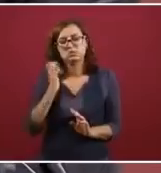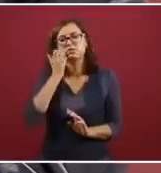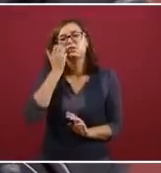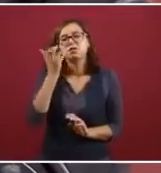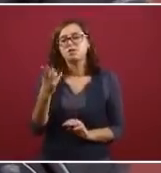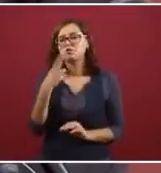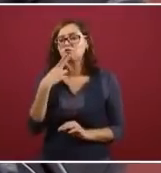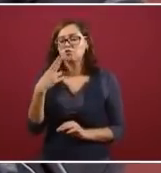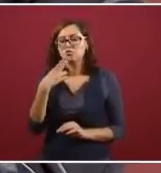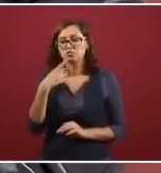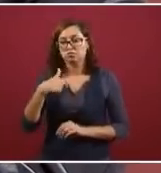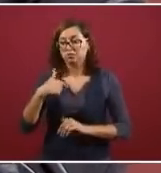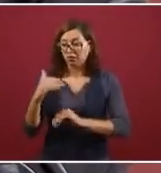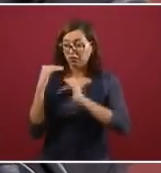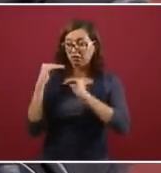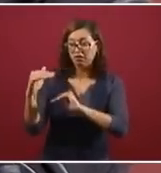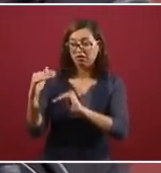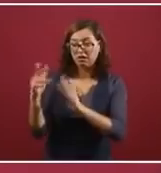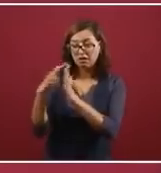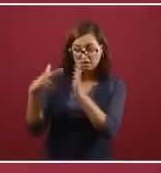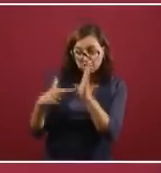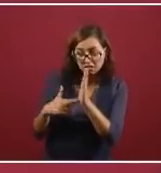no va a haber ninguna limitación.